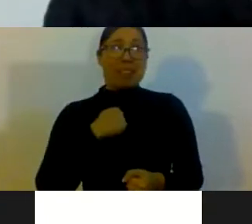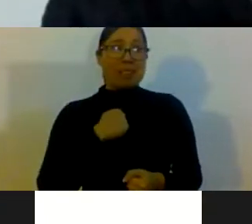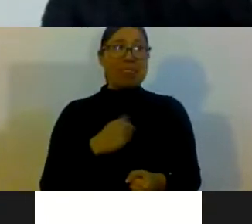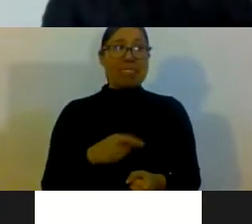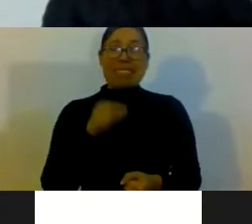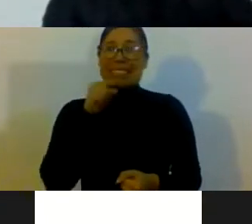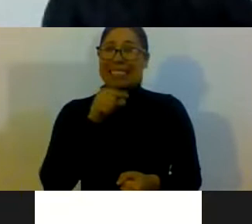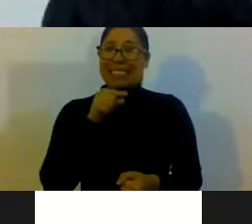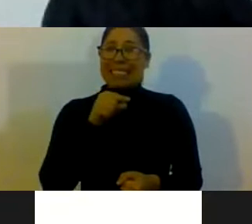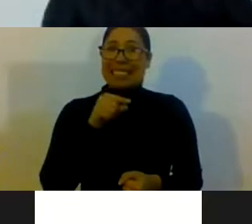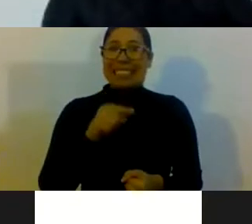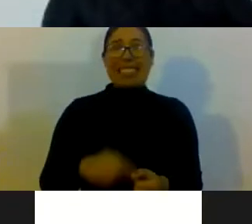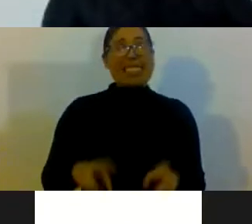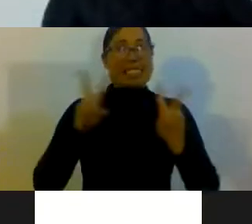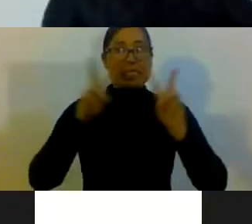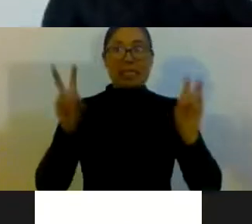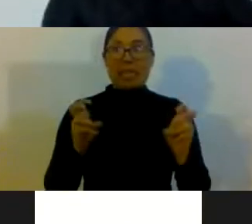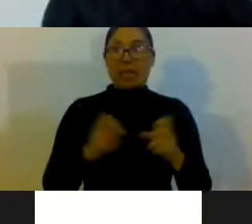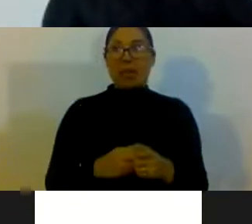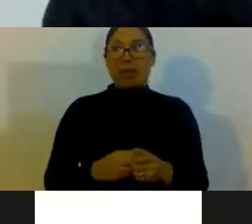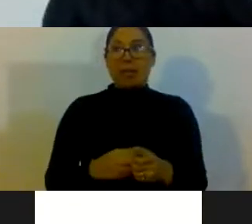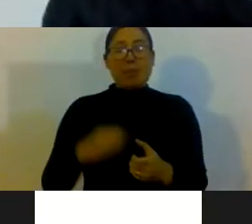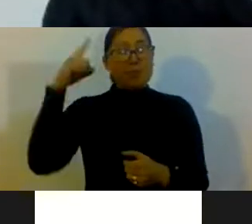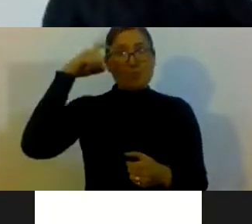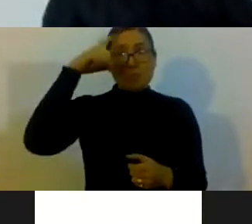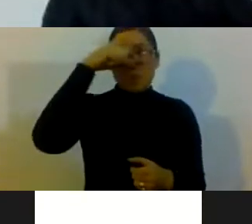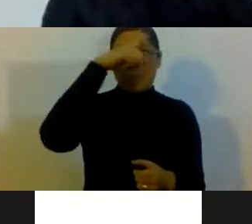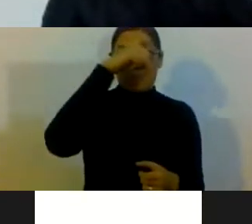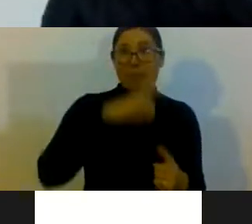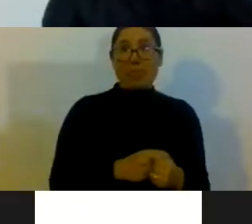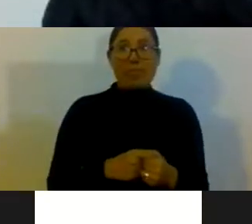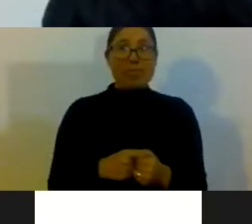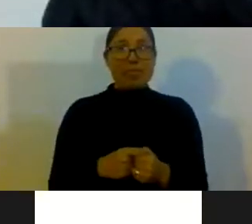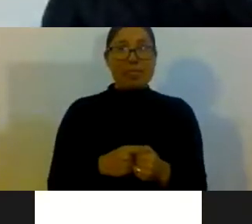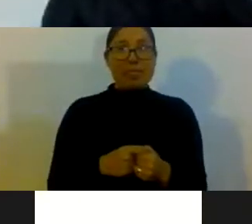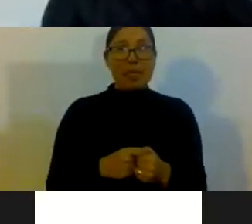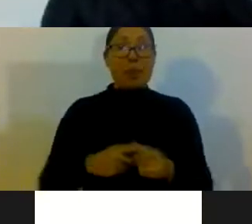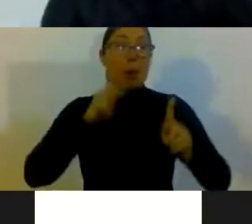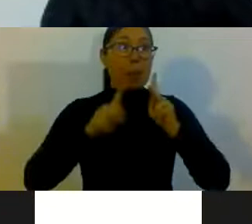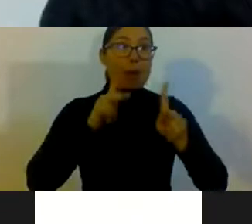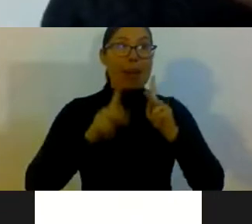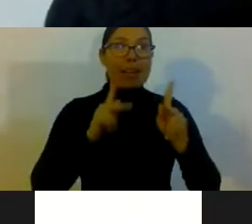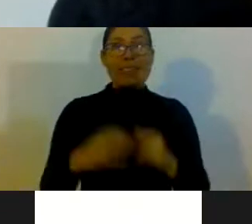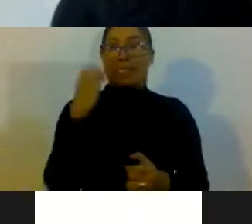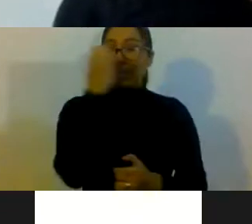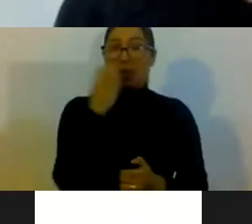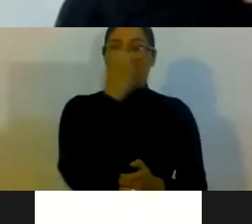en el trabajo, pues en la escuela. Sí, se me hace muy, muy difícil